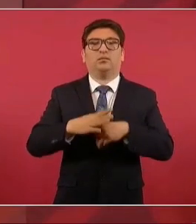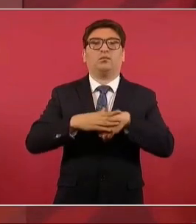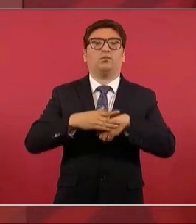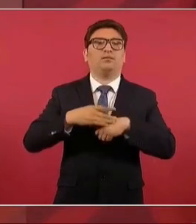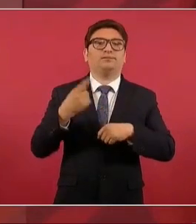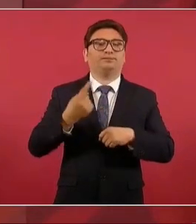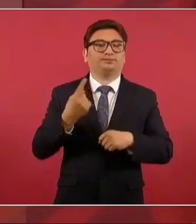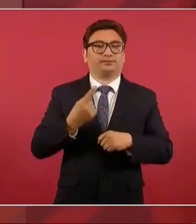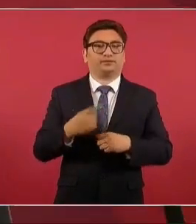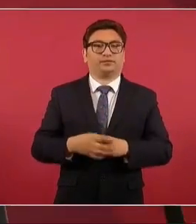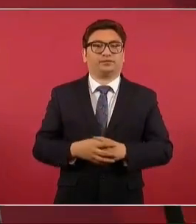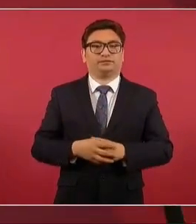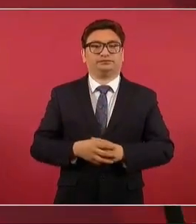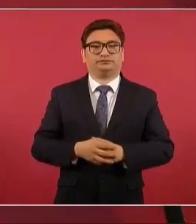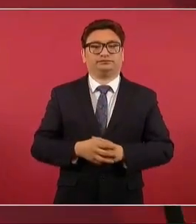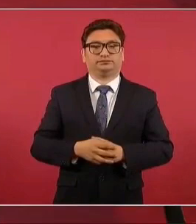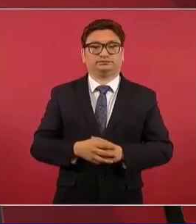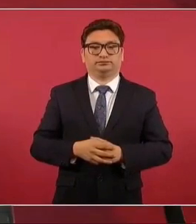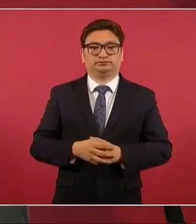porque